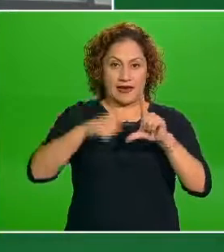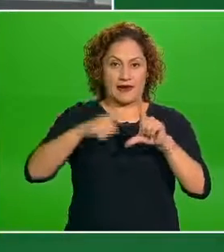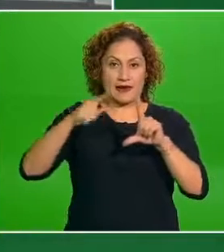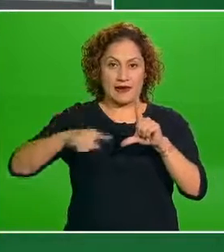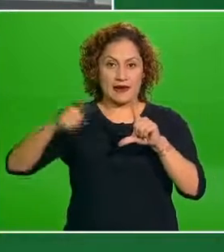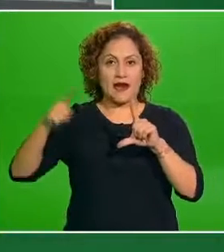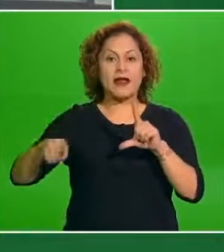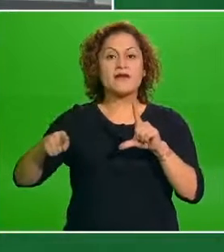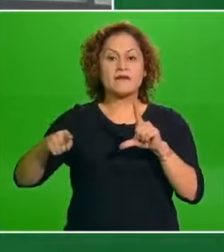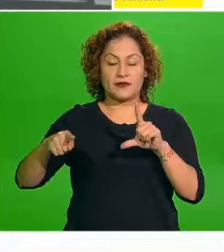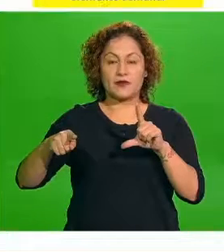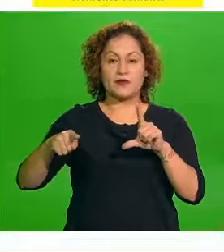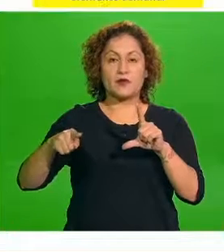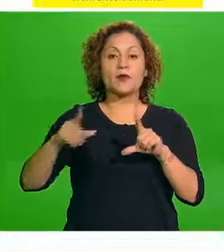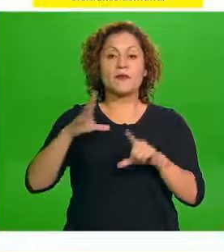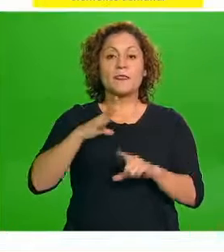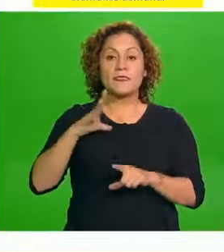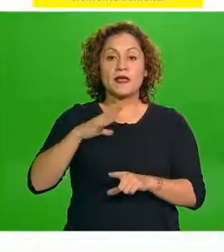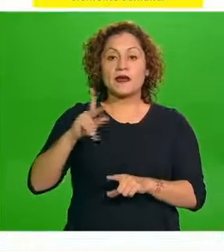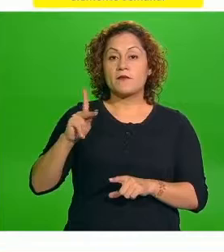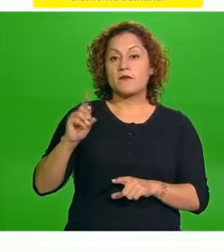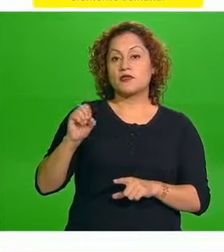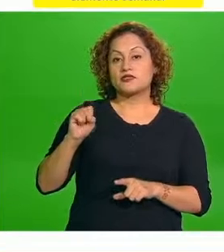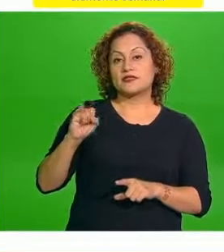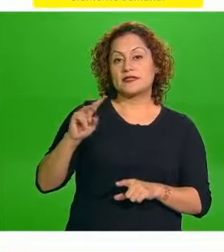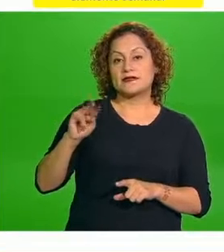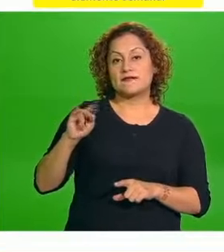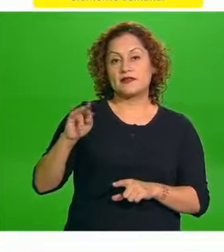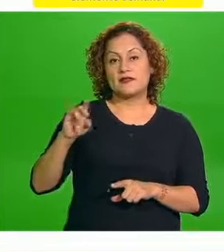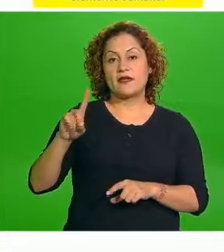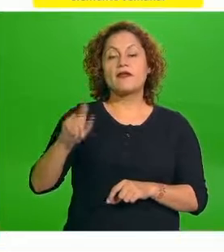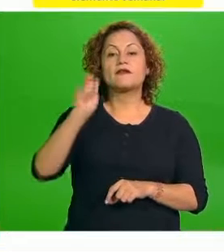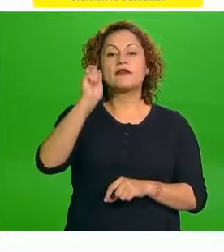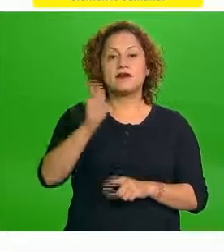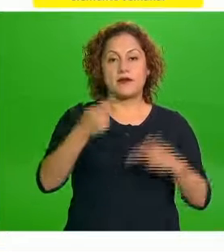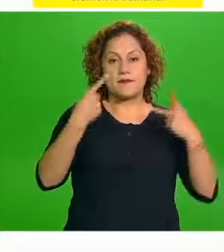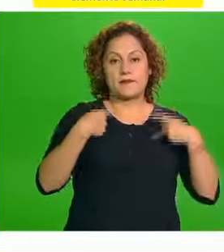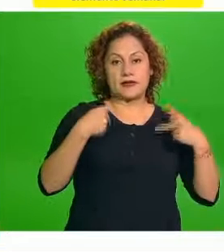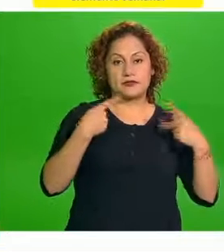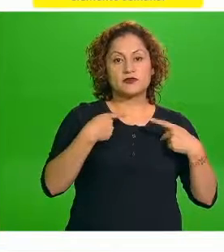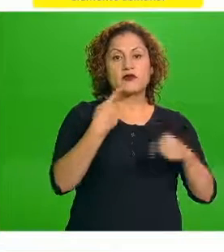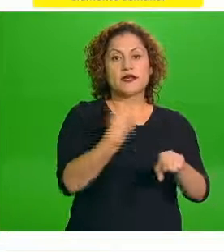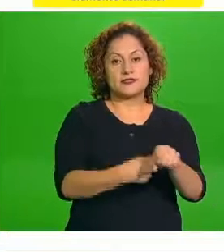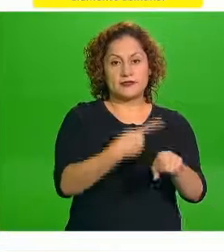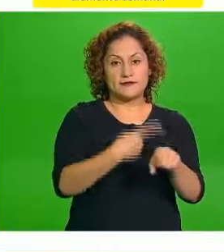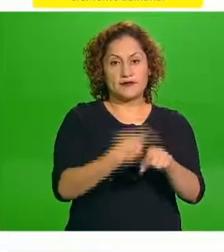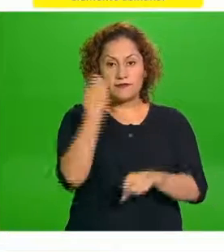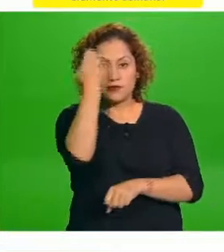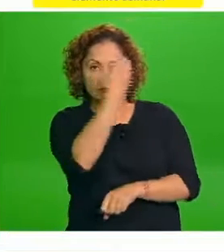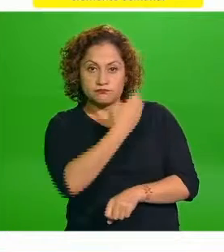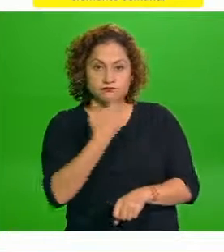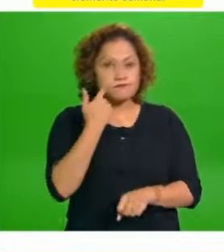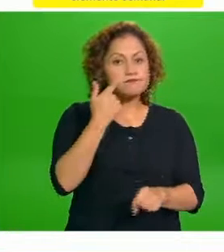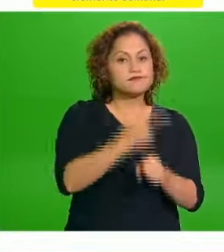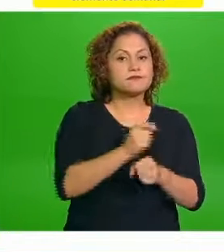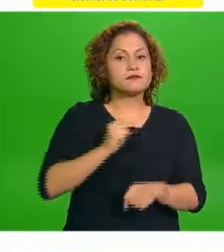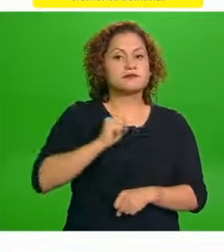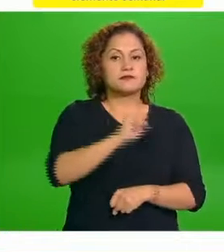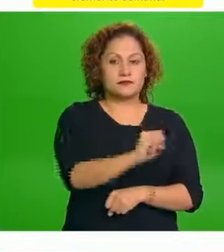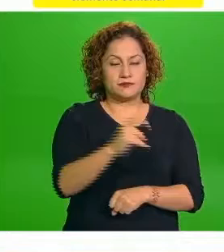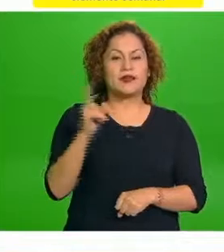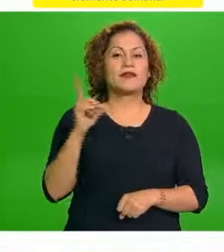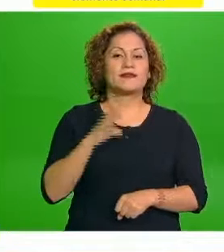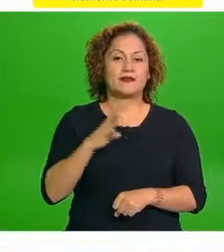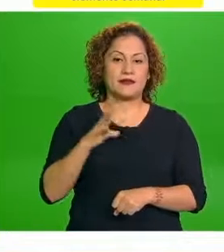la positividad, los casos notificados, los negativos y los confirmados. En este escenario nacional observamos en la columna, en